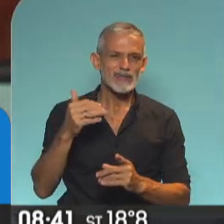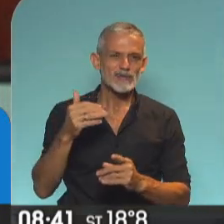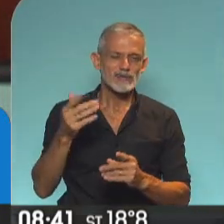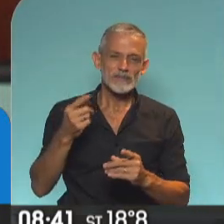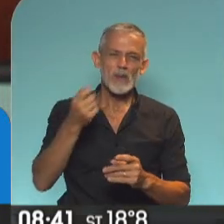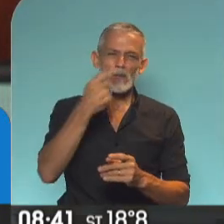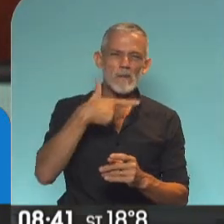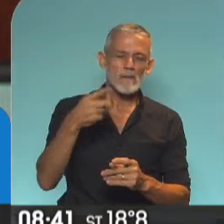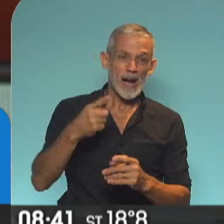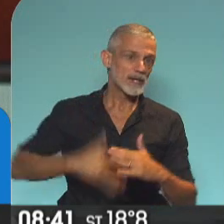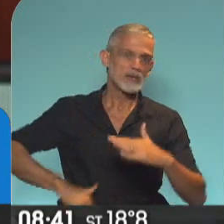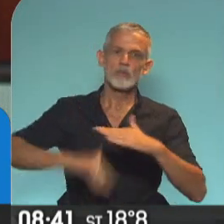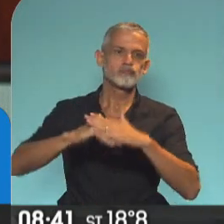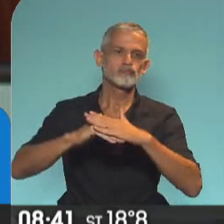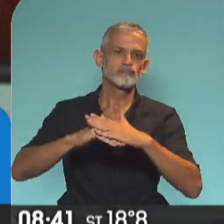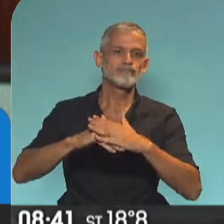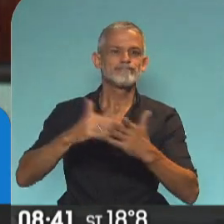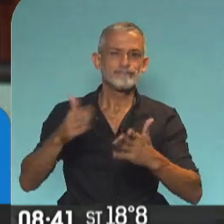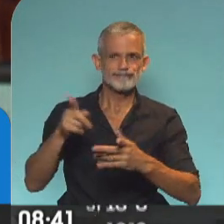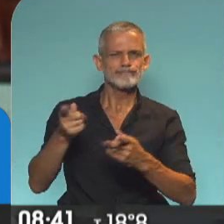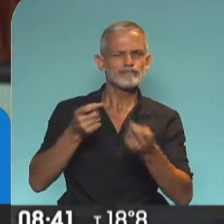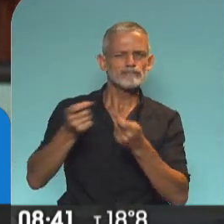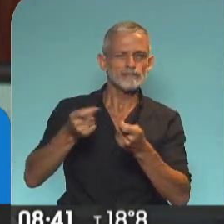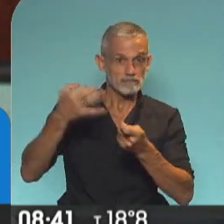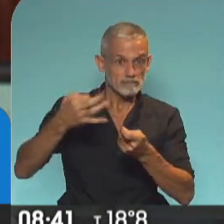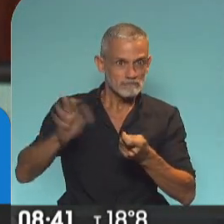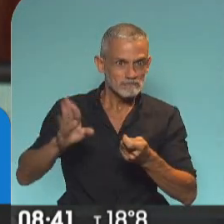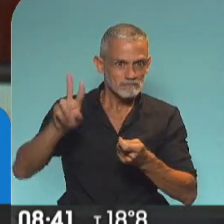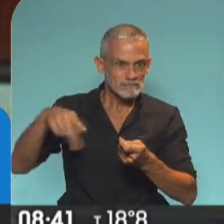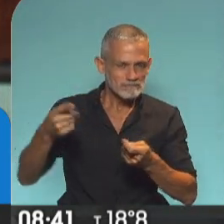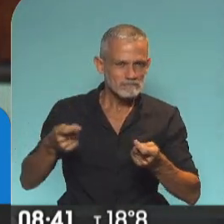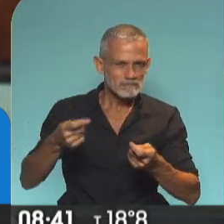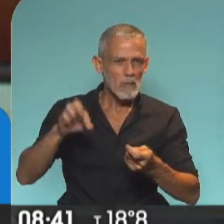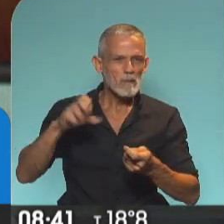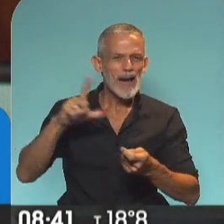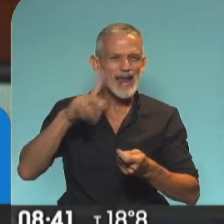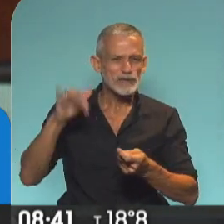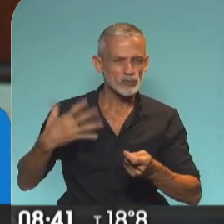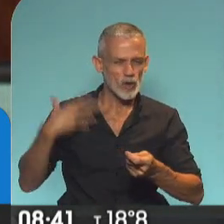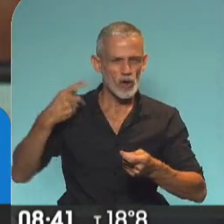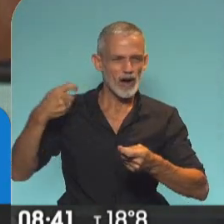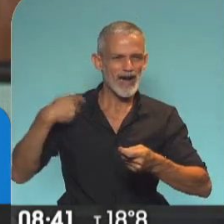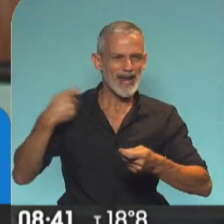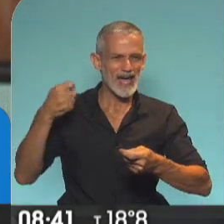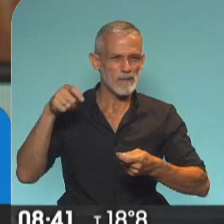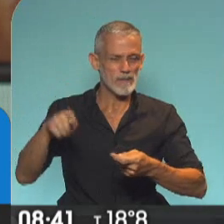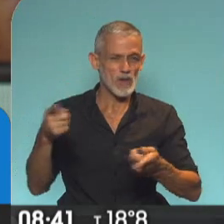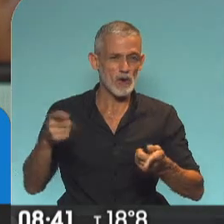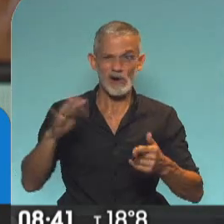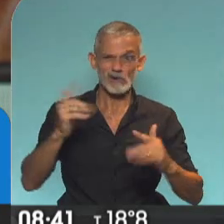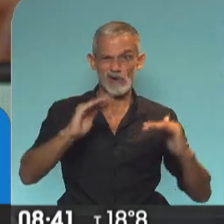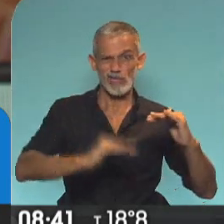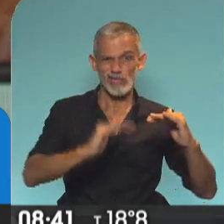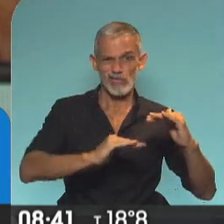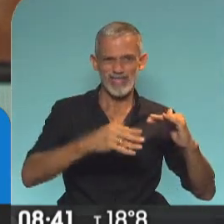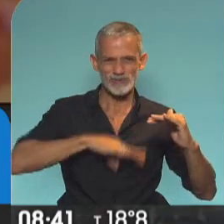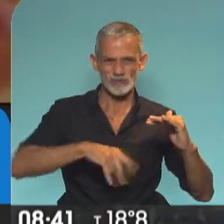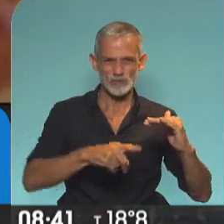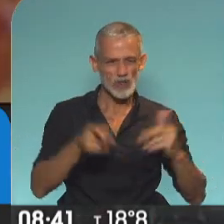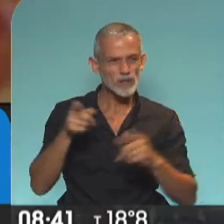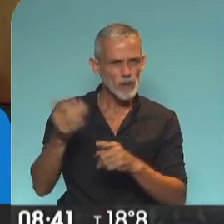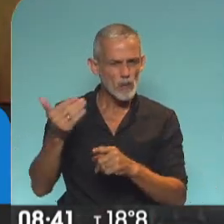términos económicos, en términos políticos, ¿es posible que haya algún consenso? El gobierno promueve el Consejo Económico Social, los